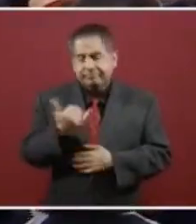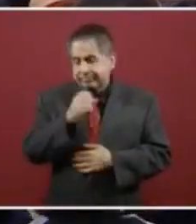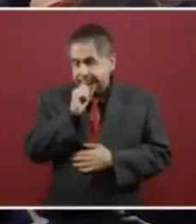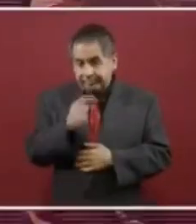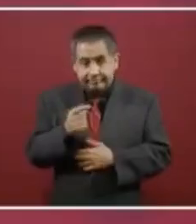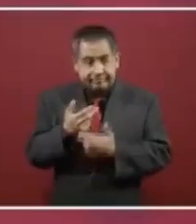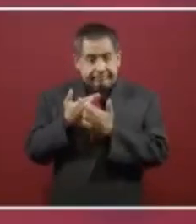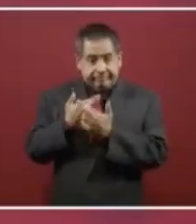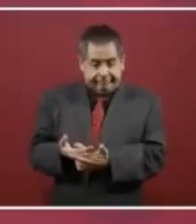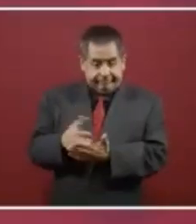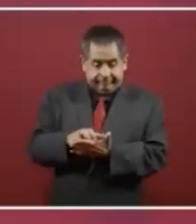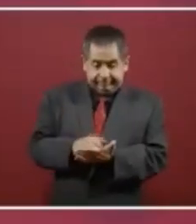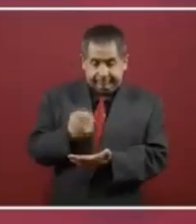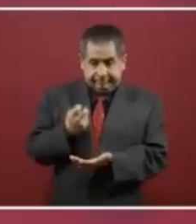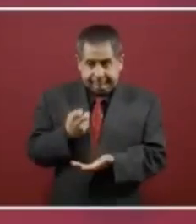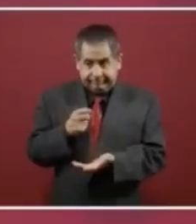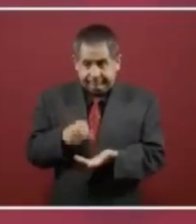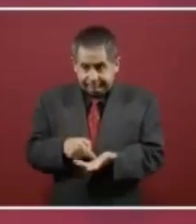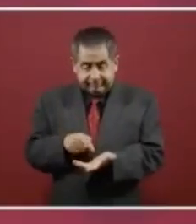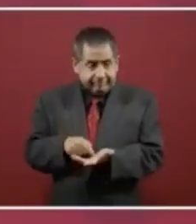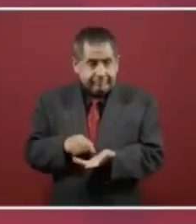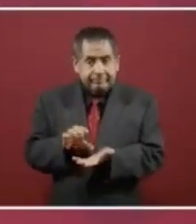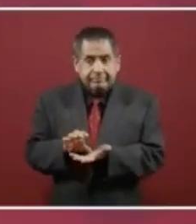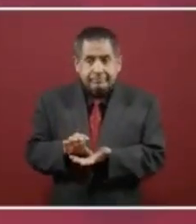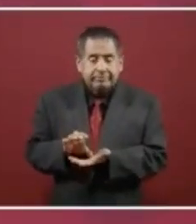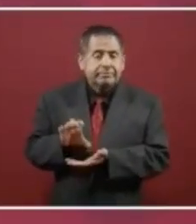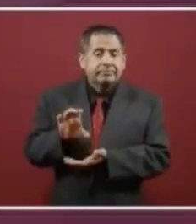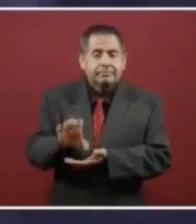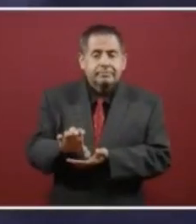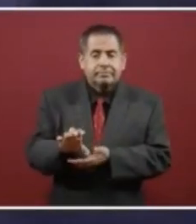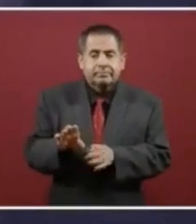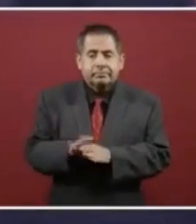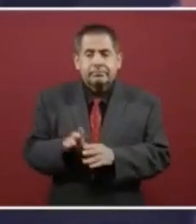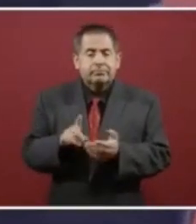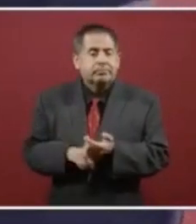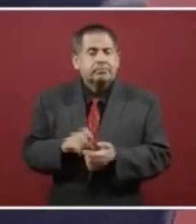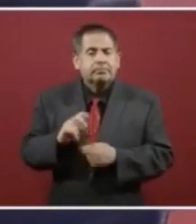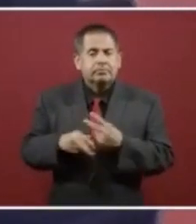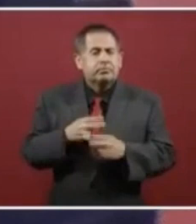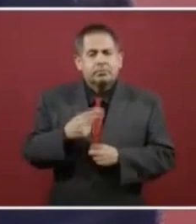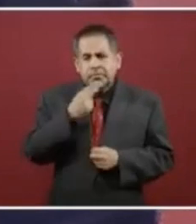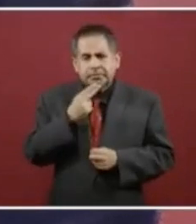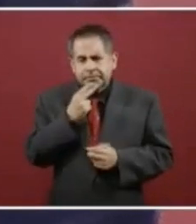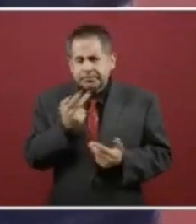dinero se va a utilizar